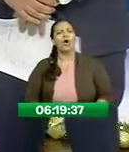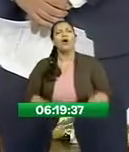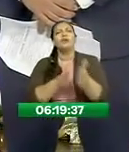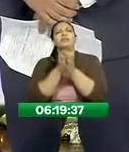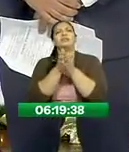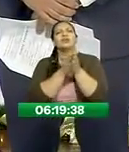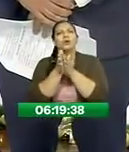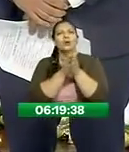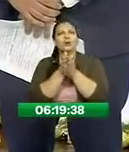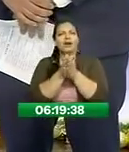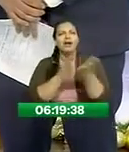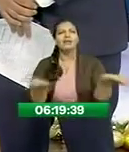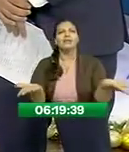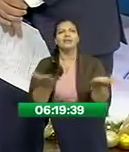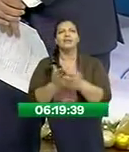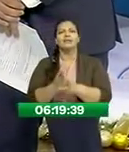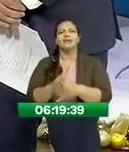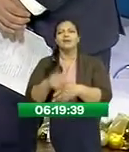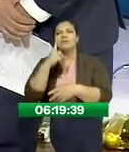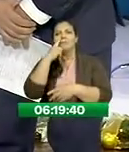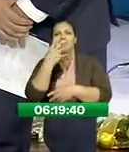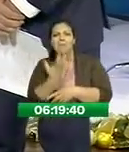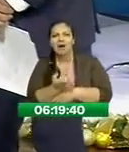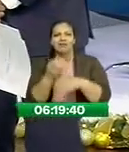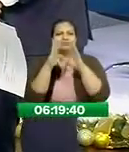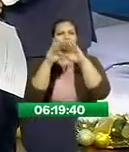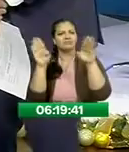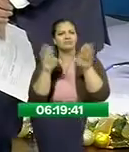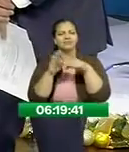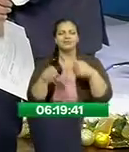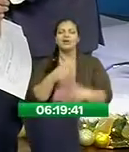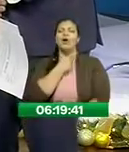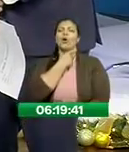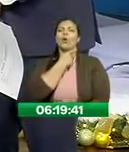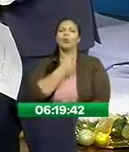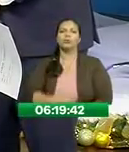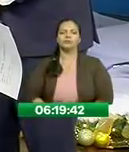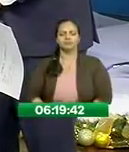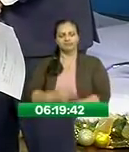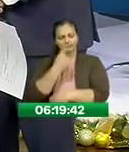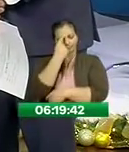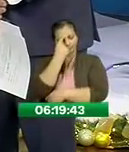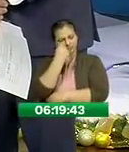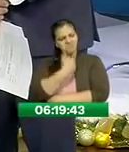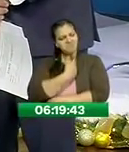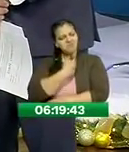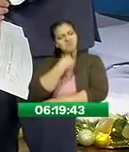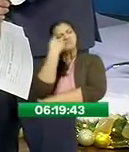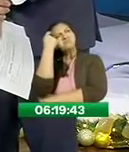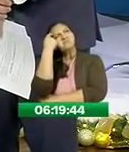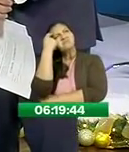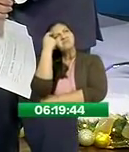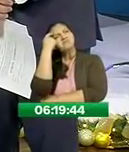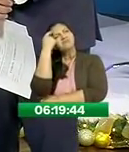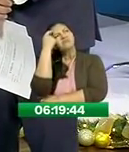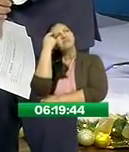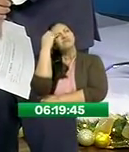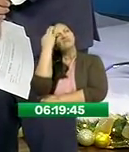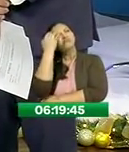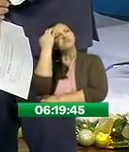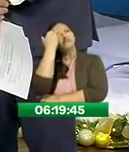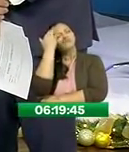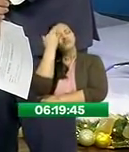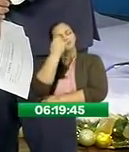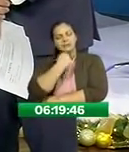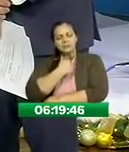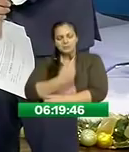Pascua. Uno se siente... No sé, más identificado con uno mismo. Claro. Por eso yo les digo a ustedes que tengan una excelente Navidad y que